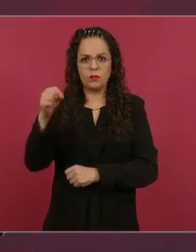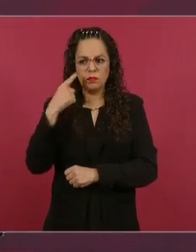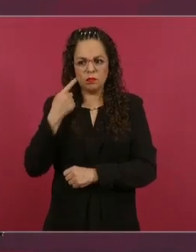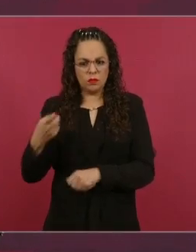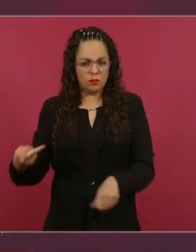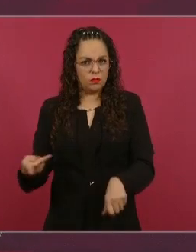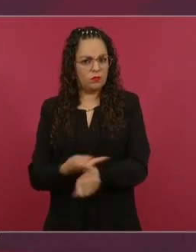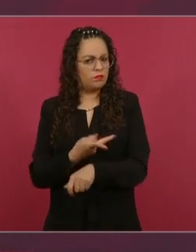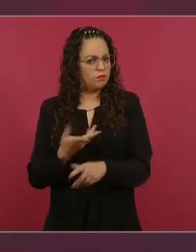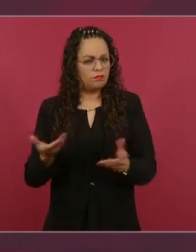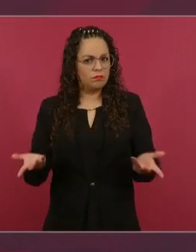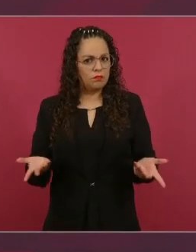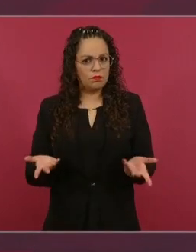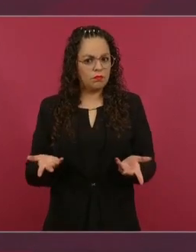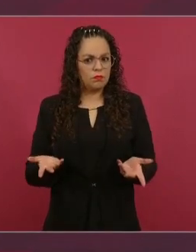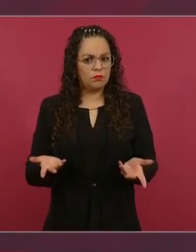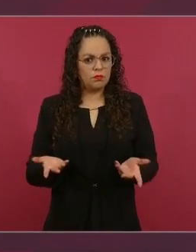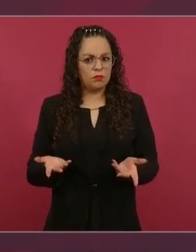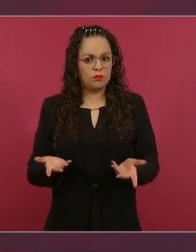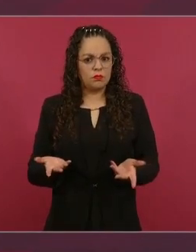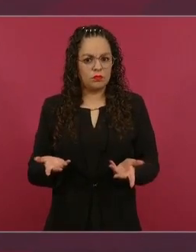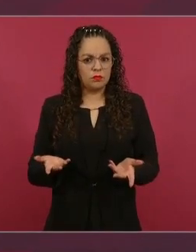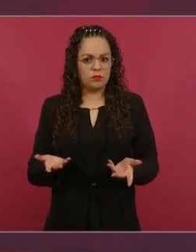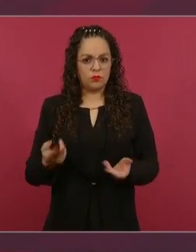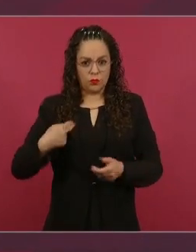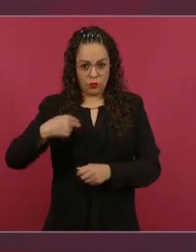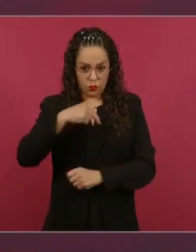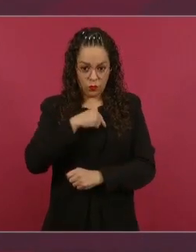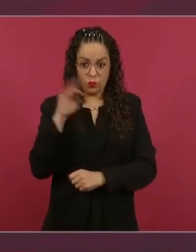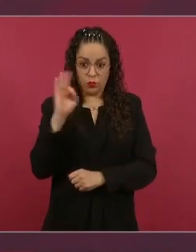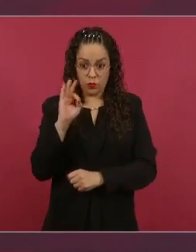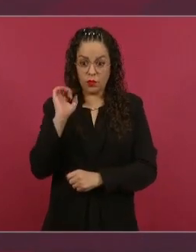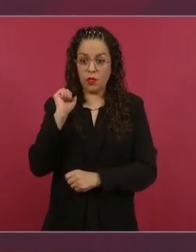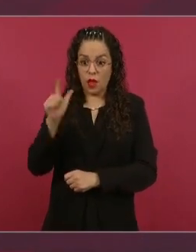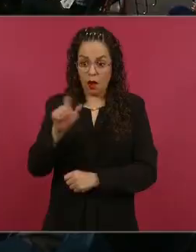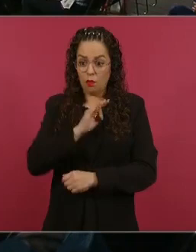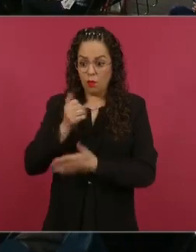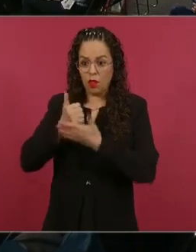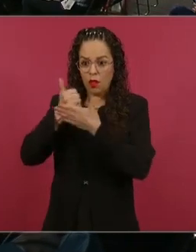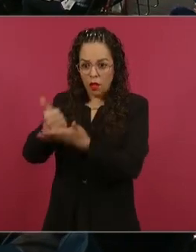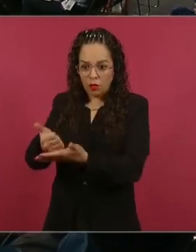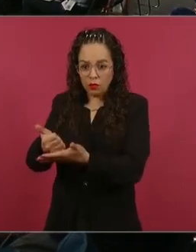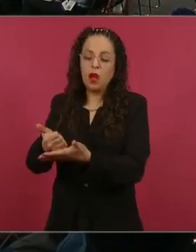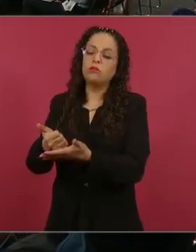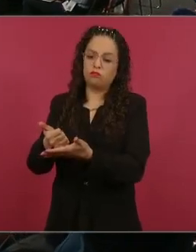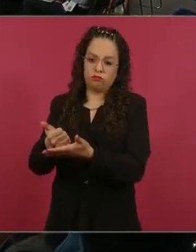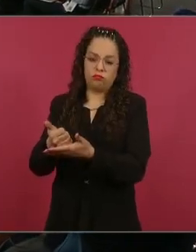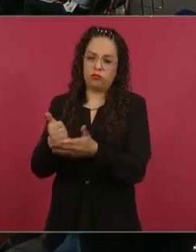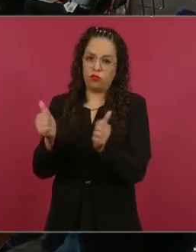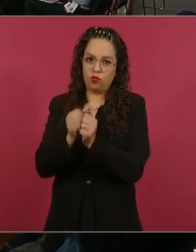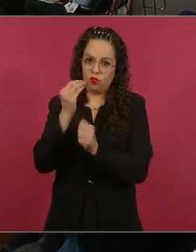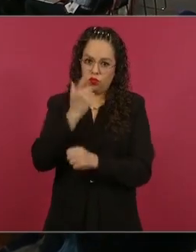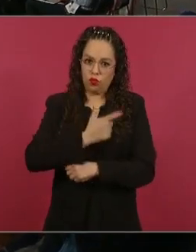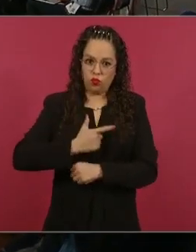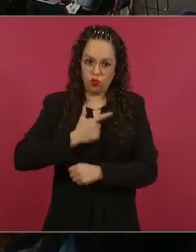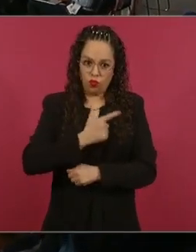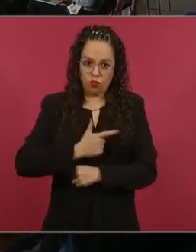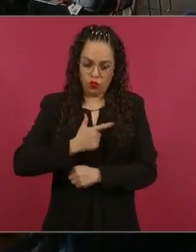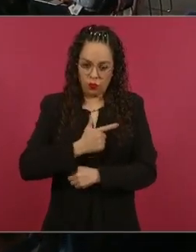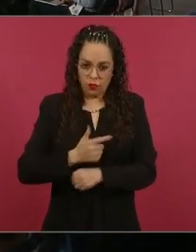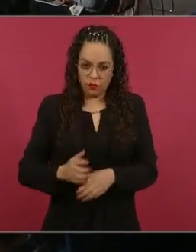trata y ayudar en lo que podamos. Y nos da mucho gusto que estés aquí